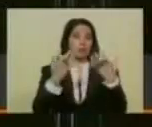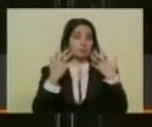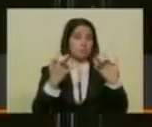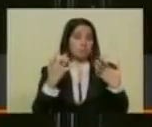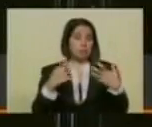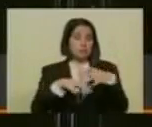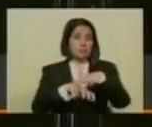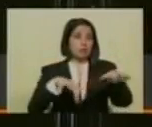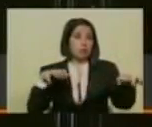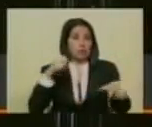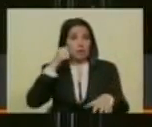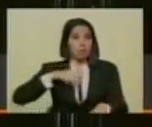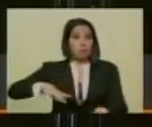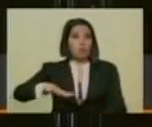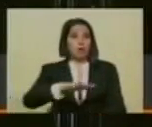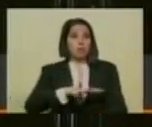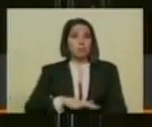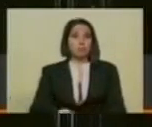venezolano.